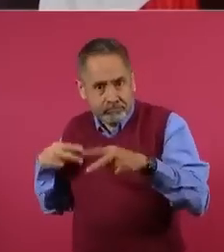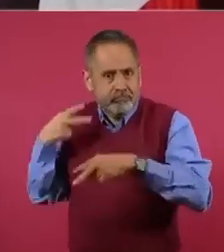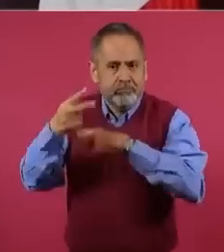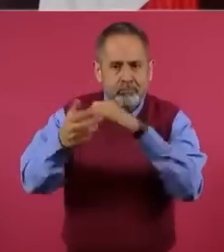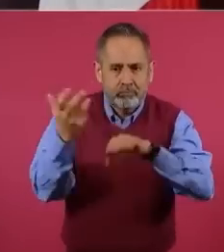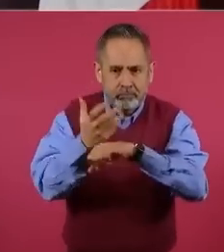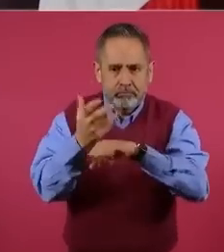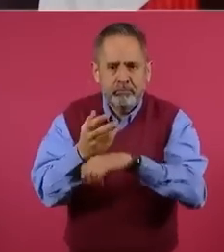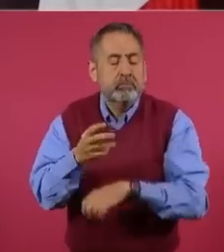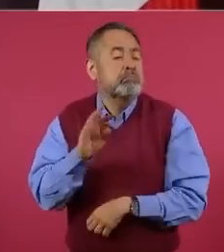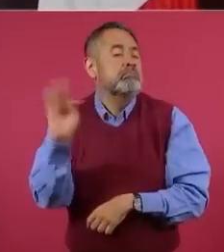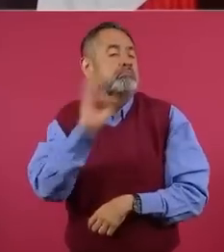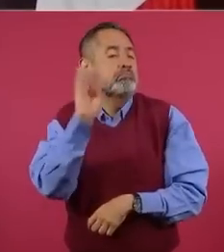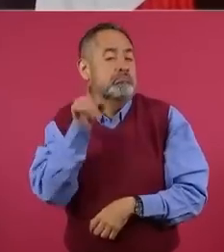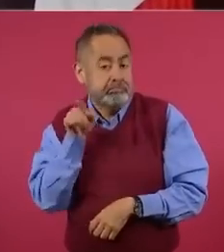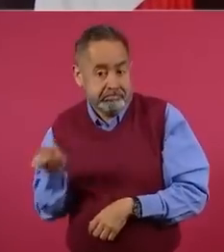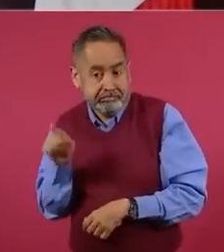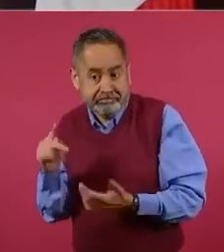lea un documento